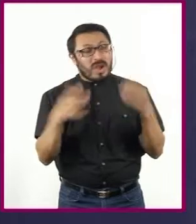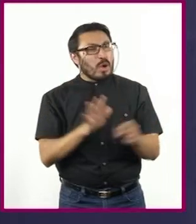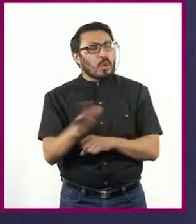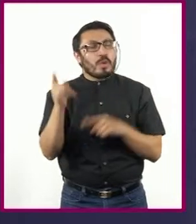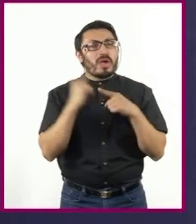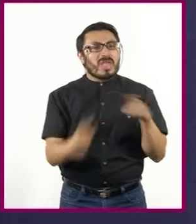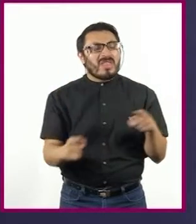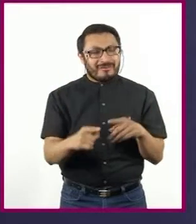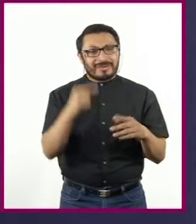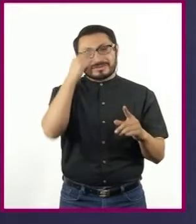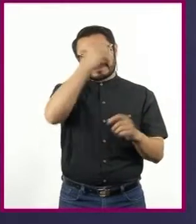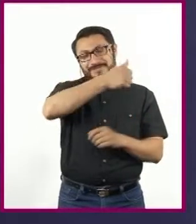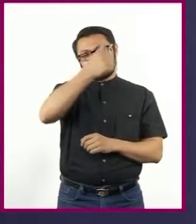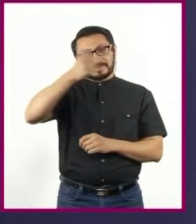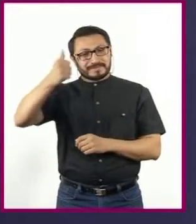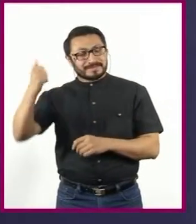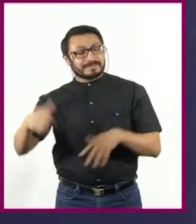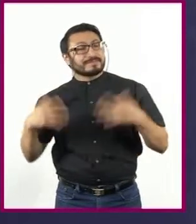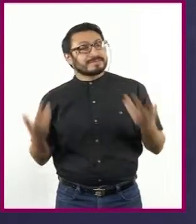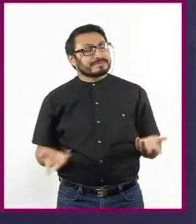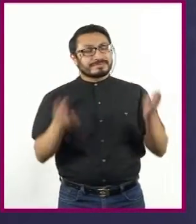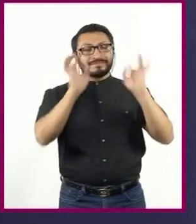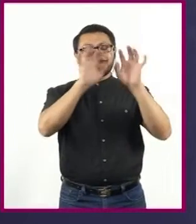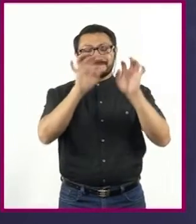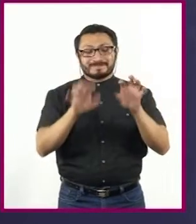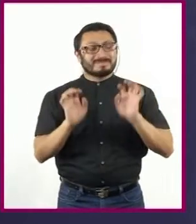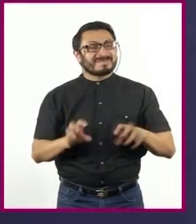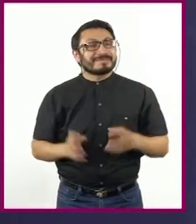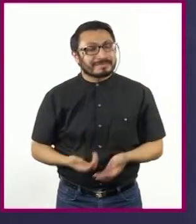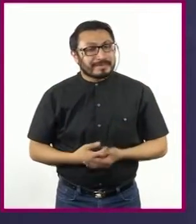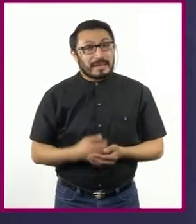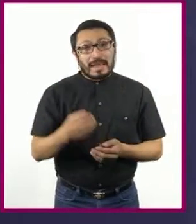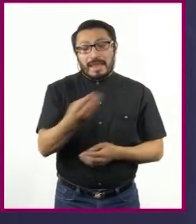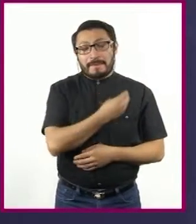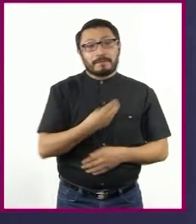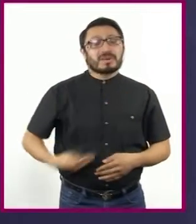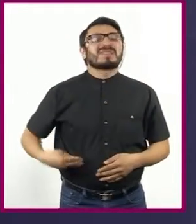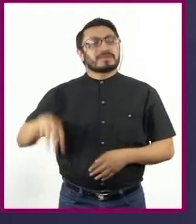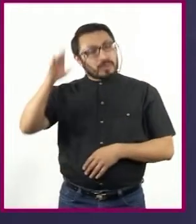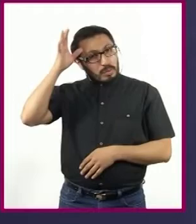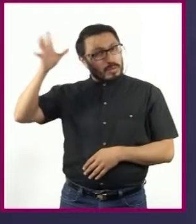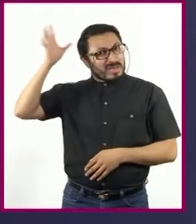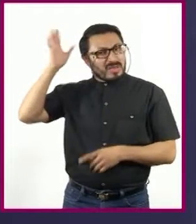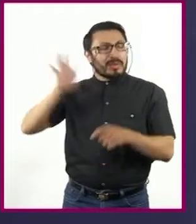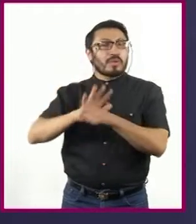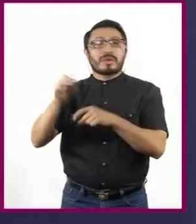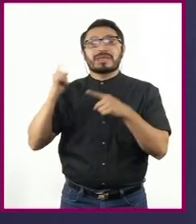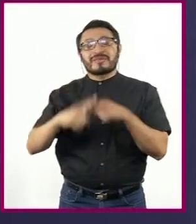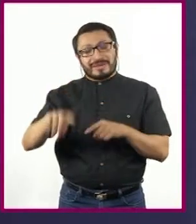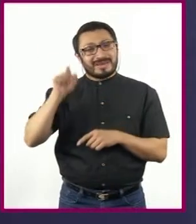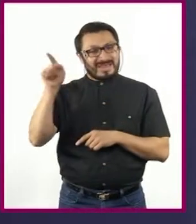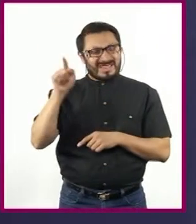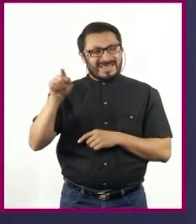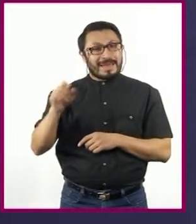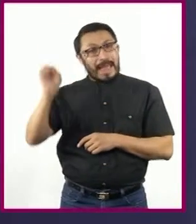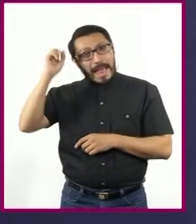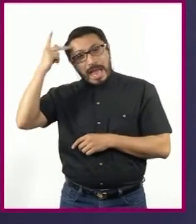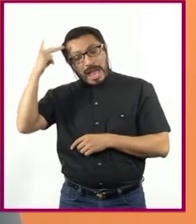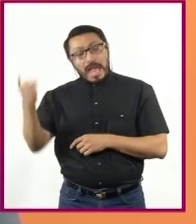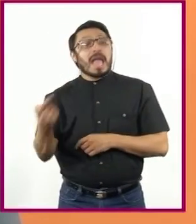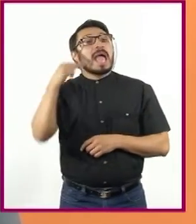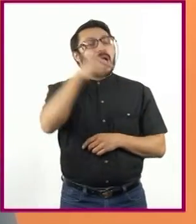diferencia entre las temperaturas que se tienen registradas en el municipio de Moctezuma, en San Luis Potosí y